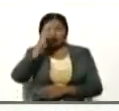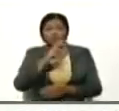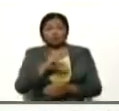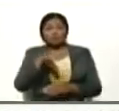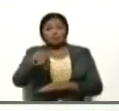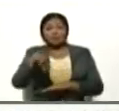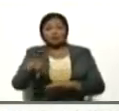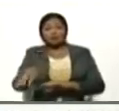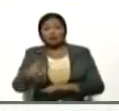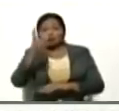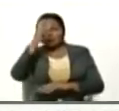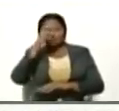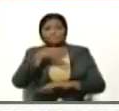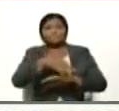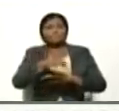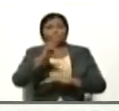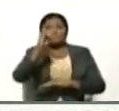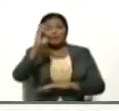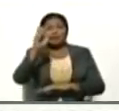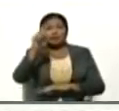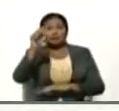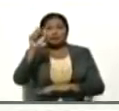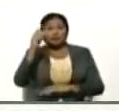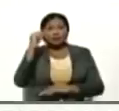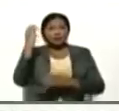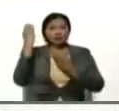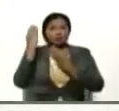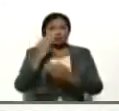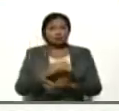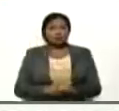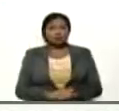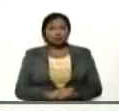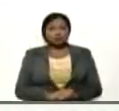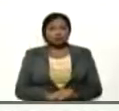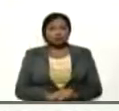estado Falcón, municipio Petit, Yoneida Chirinos.